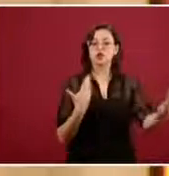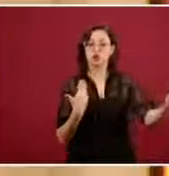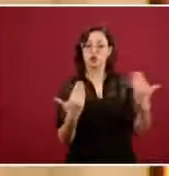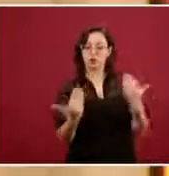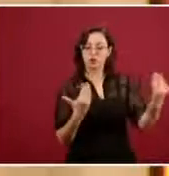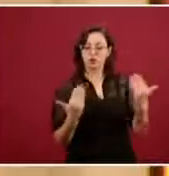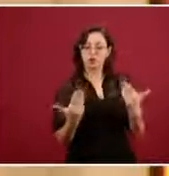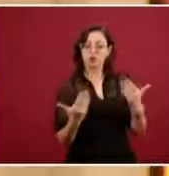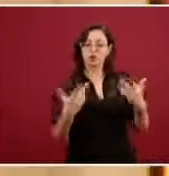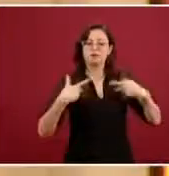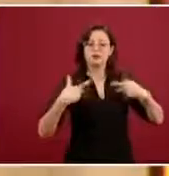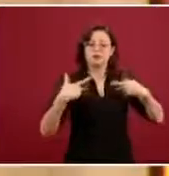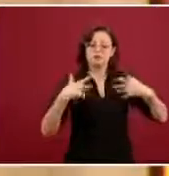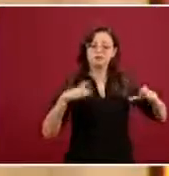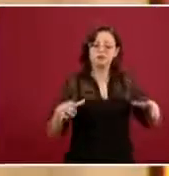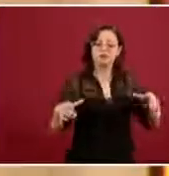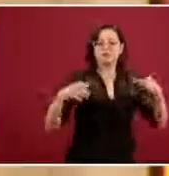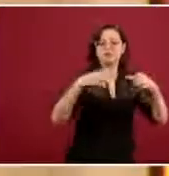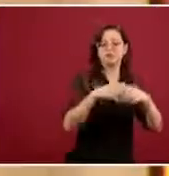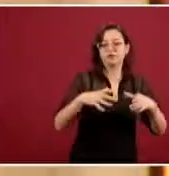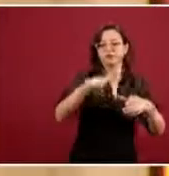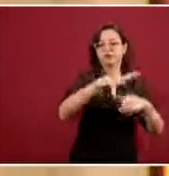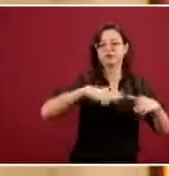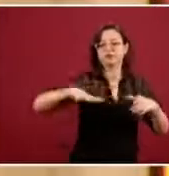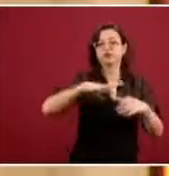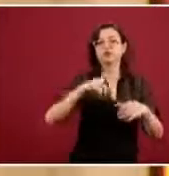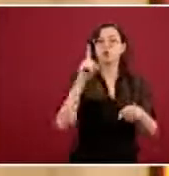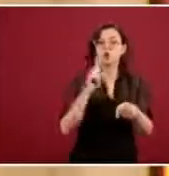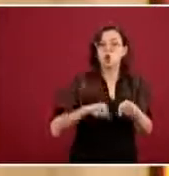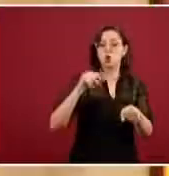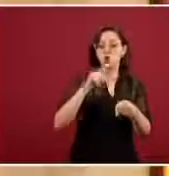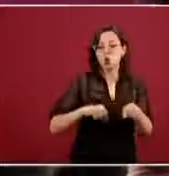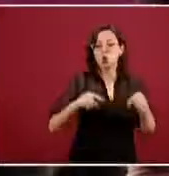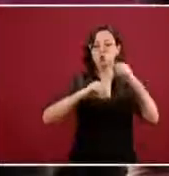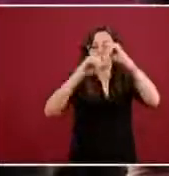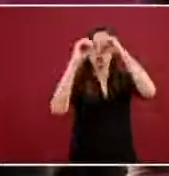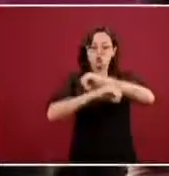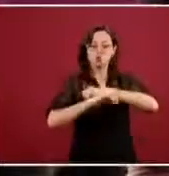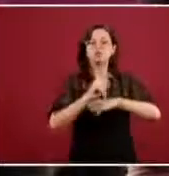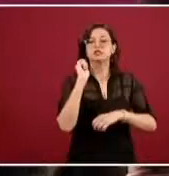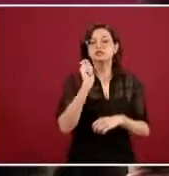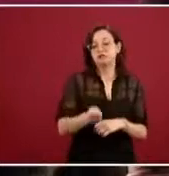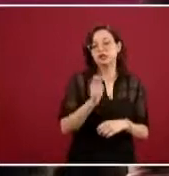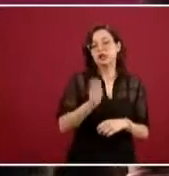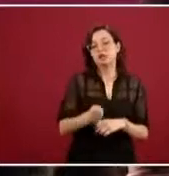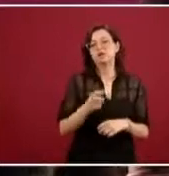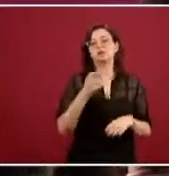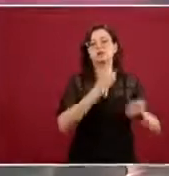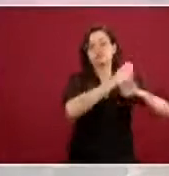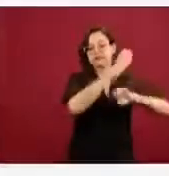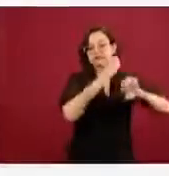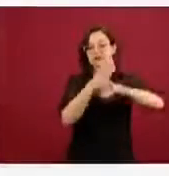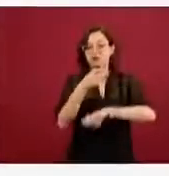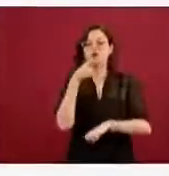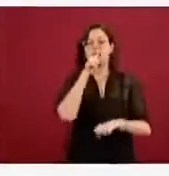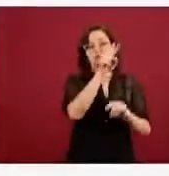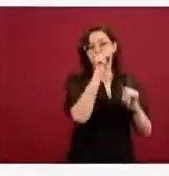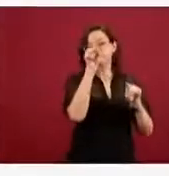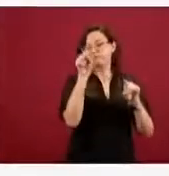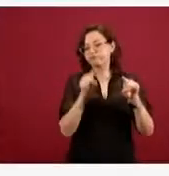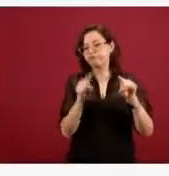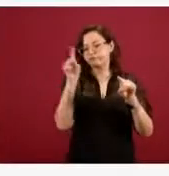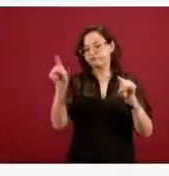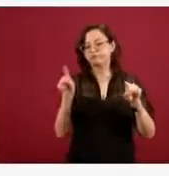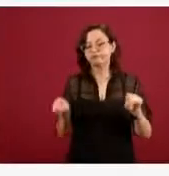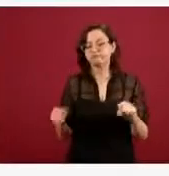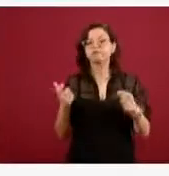con base poblacional y en donde ahora los colores más oscuros pues representan precisamente las entidades federativas en donde se está